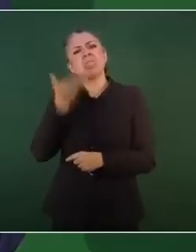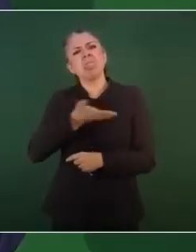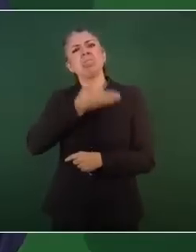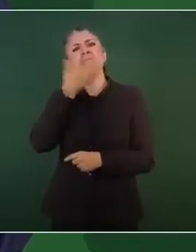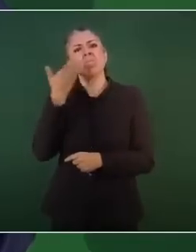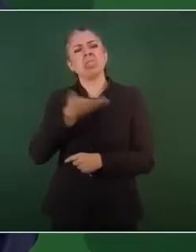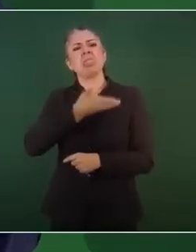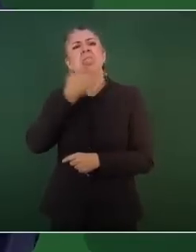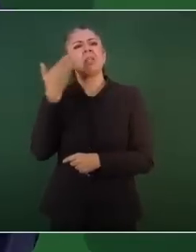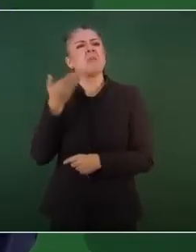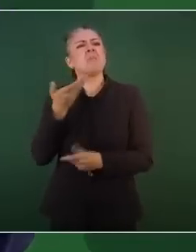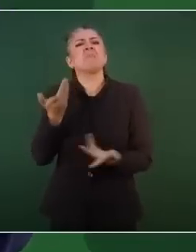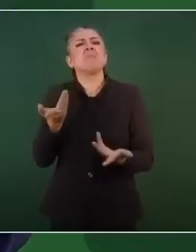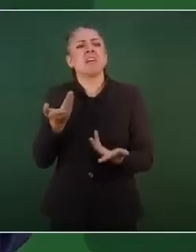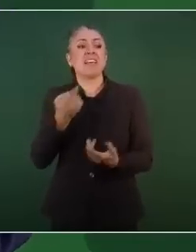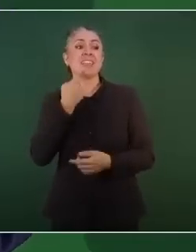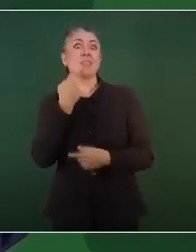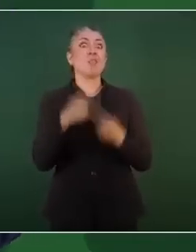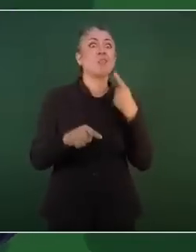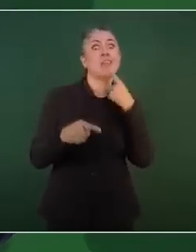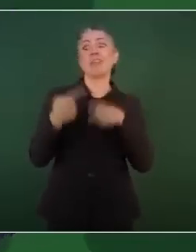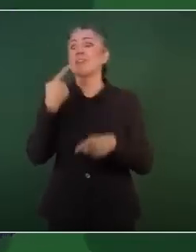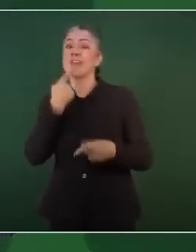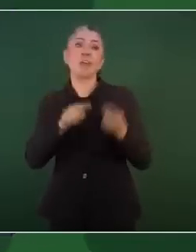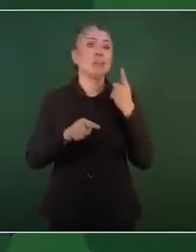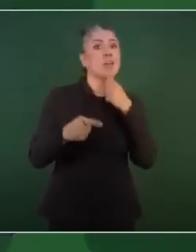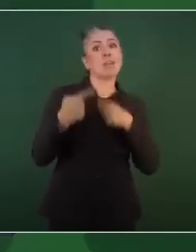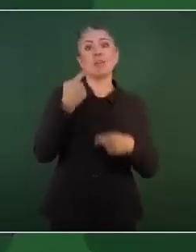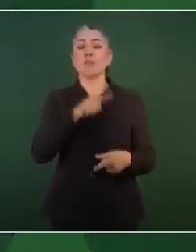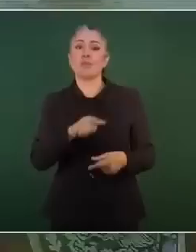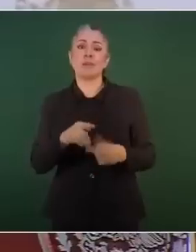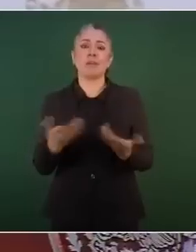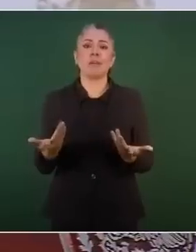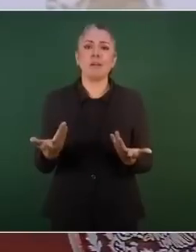a solo denunciar,